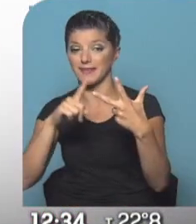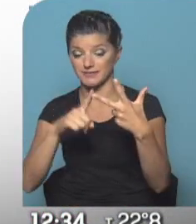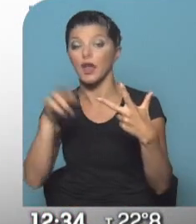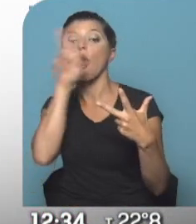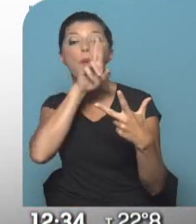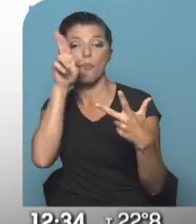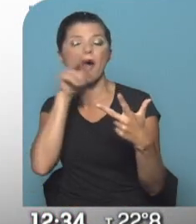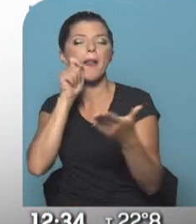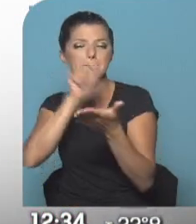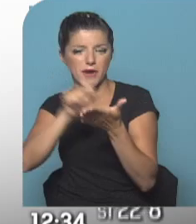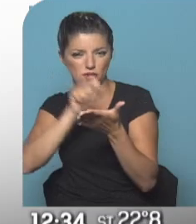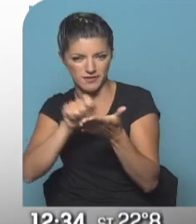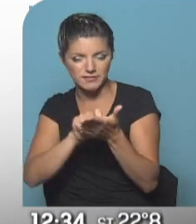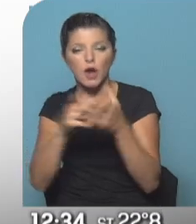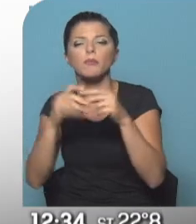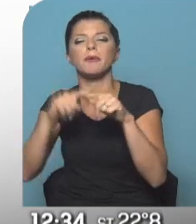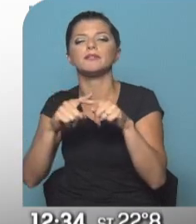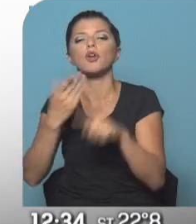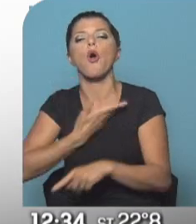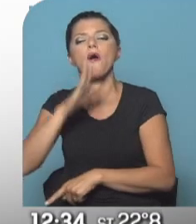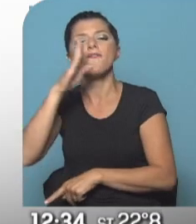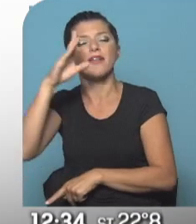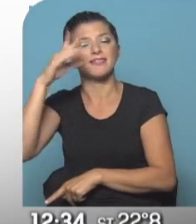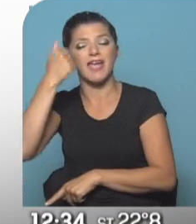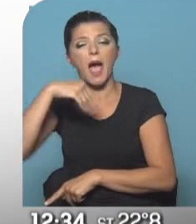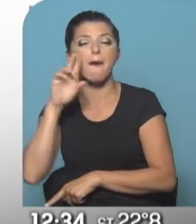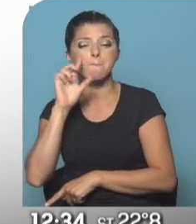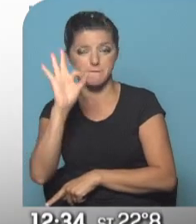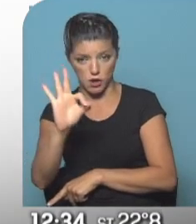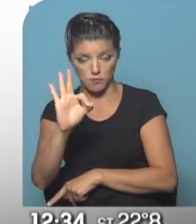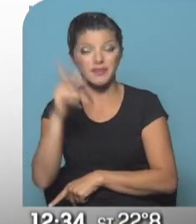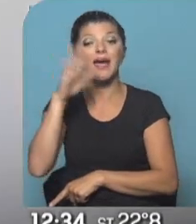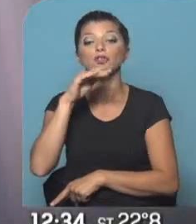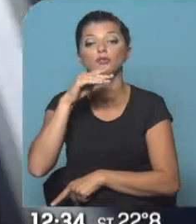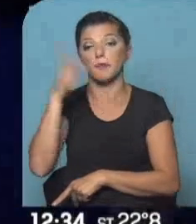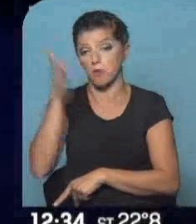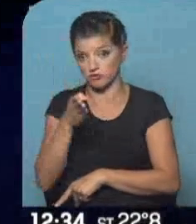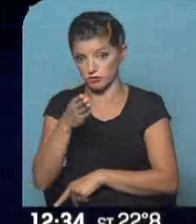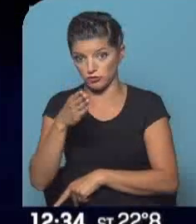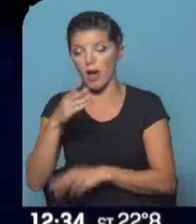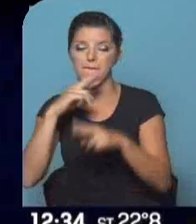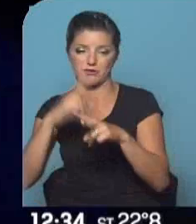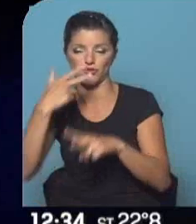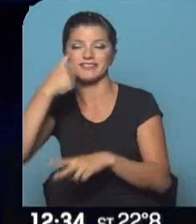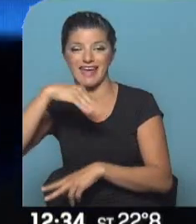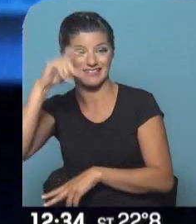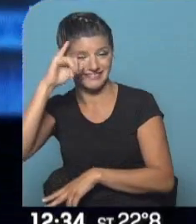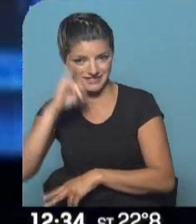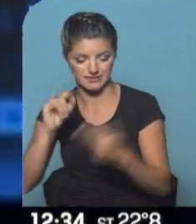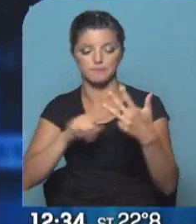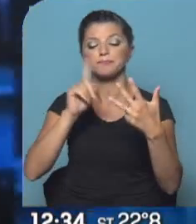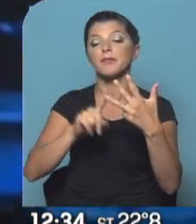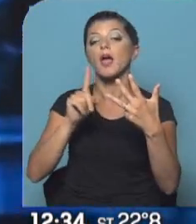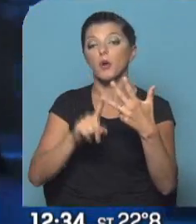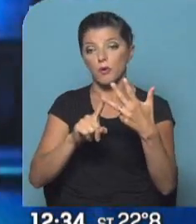periodista del izquierdista Frente Amplio, Beatriz Sánchez, con un 14%. El cuarto lugar se lo disputan el